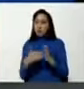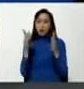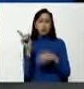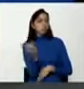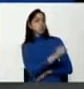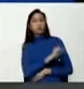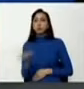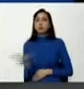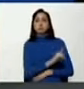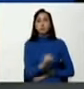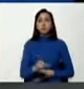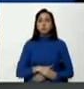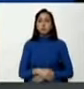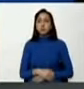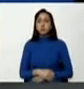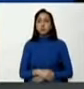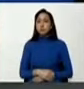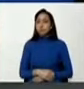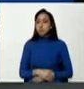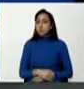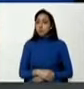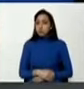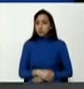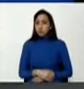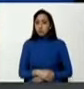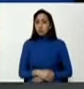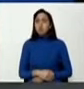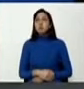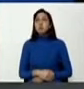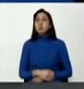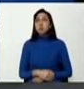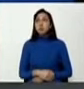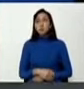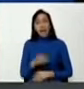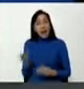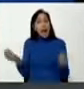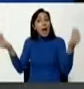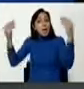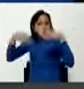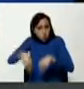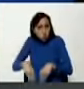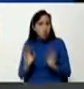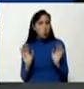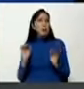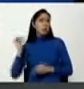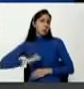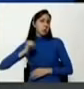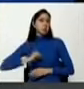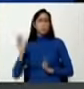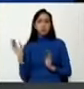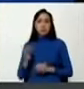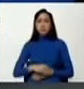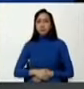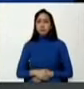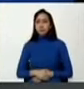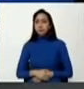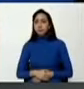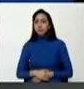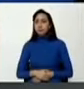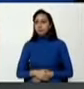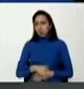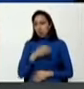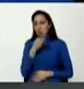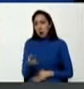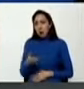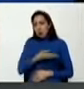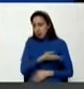nada. Si es concertado, consensuado, y es favorable